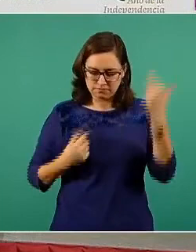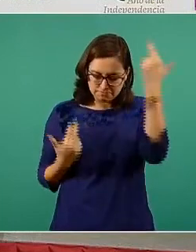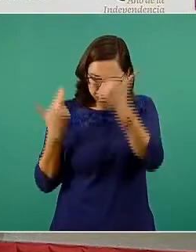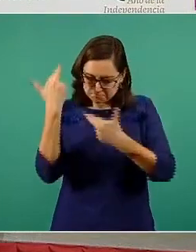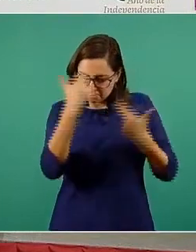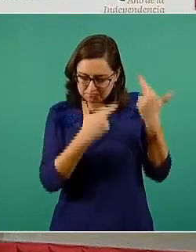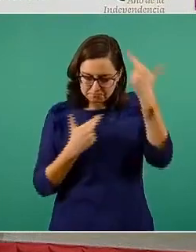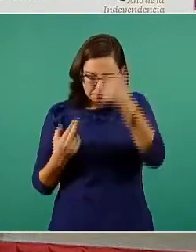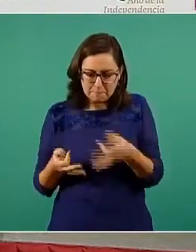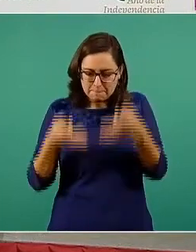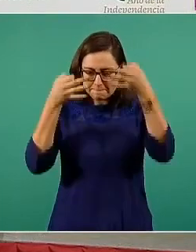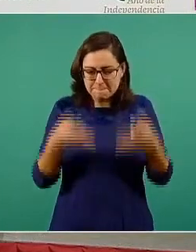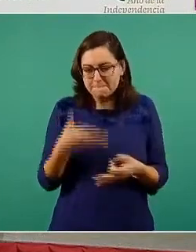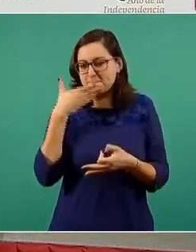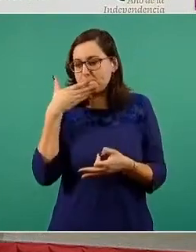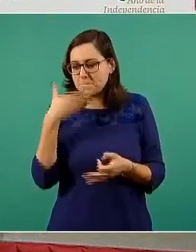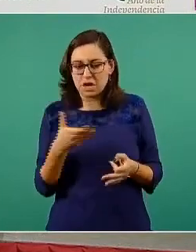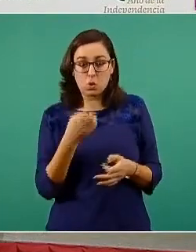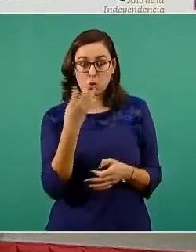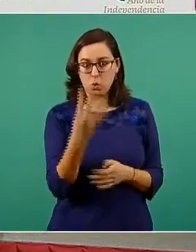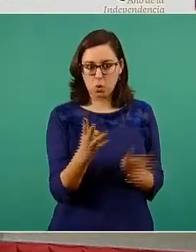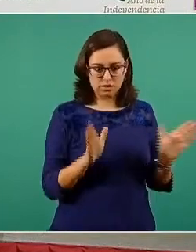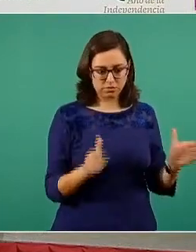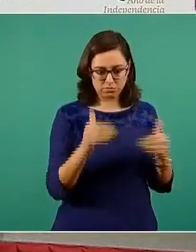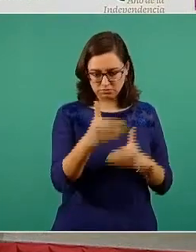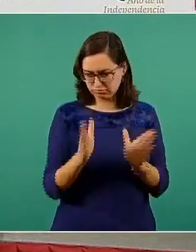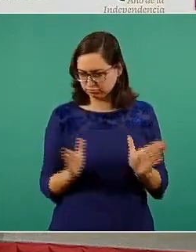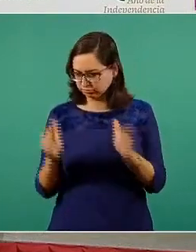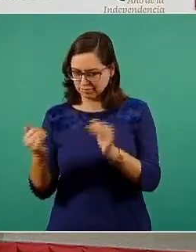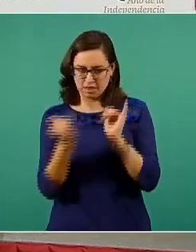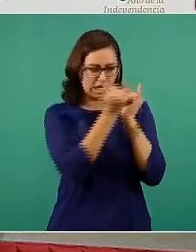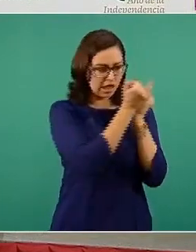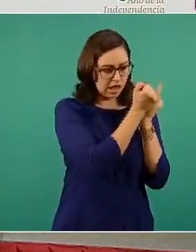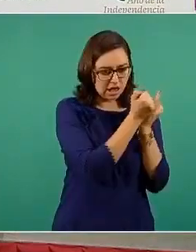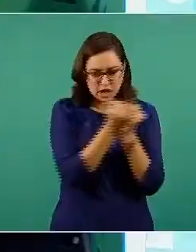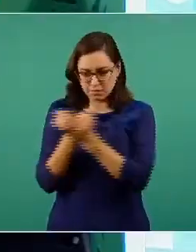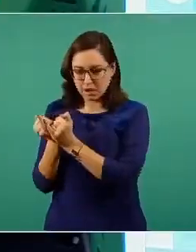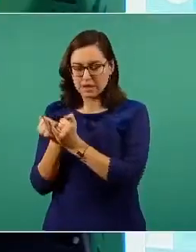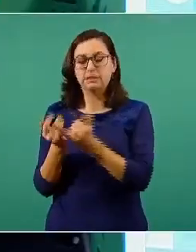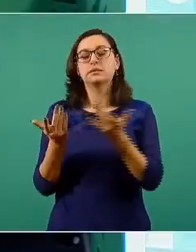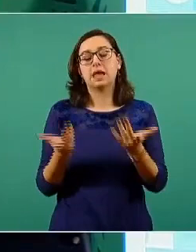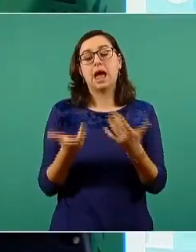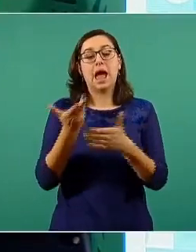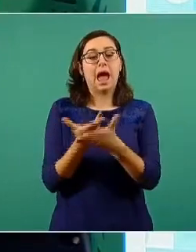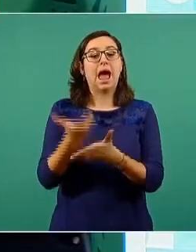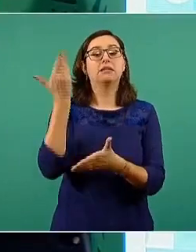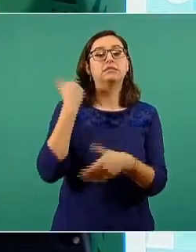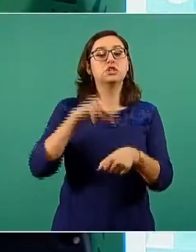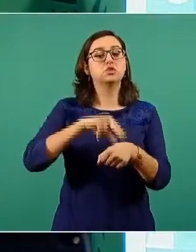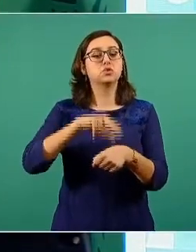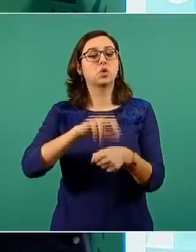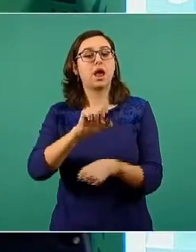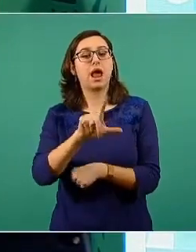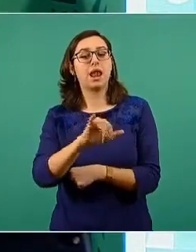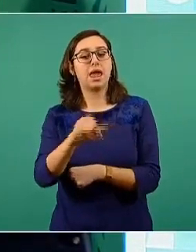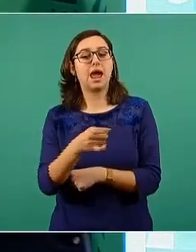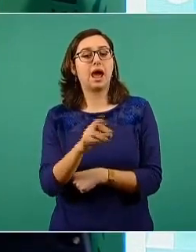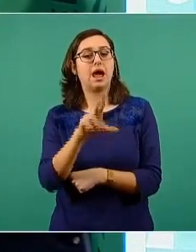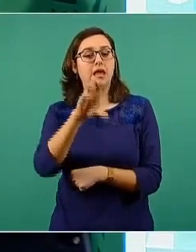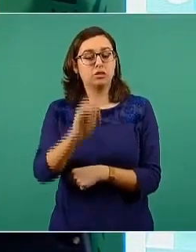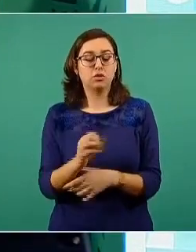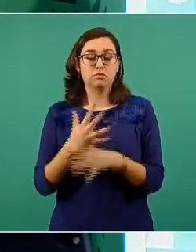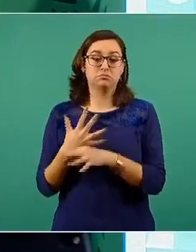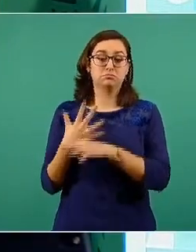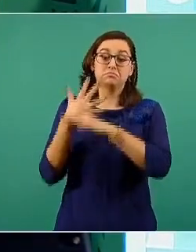la comparación de los primeros 4 lotes. Lo que explicó el doctor Sbarch, comisionado federal de COFEPRIS, esta mañana.